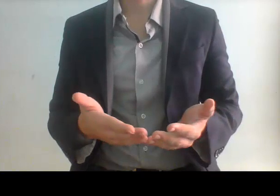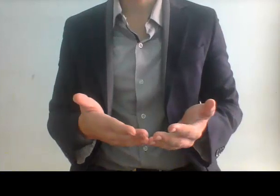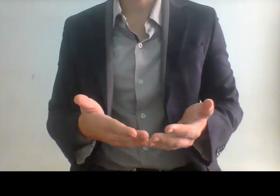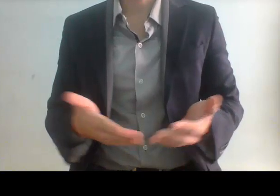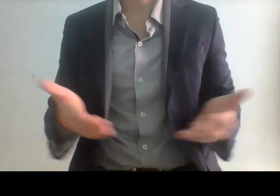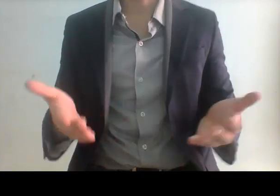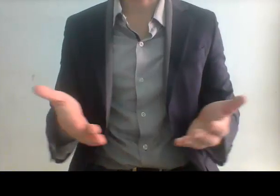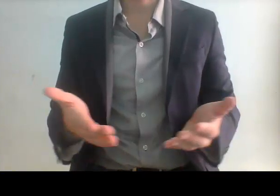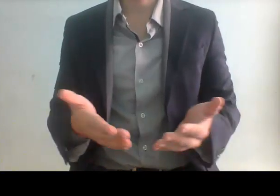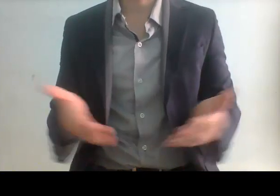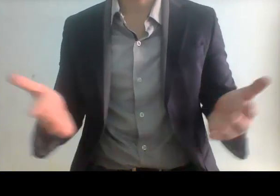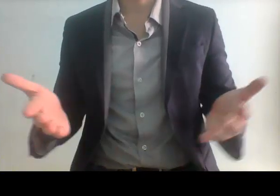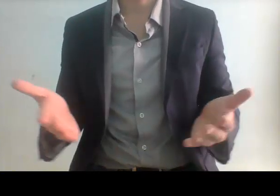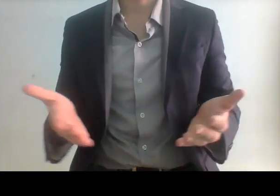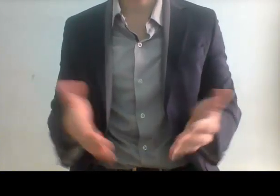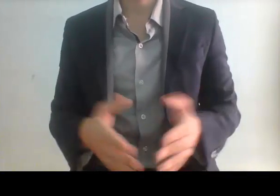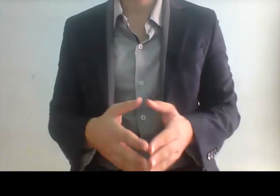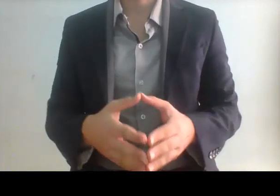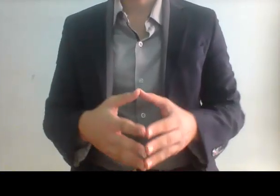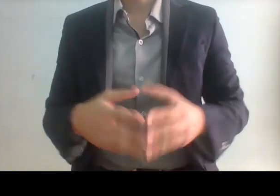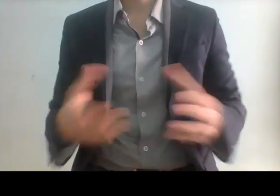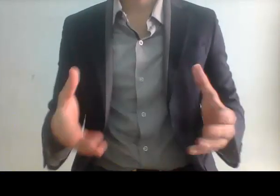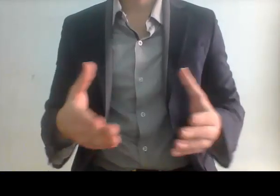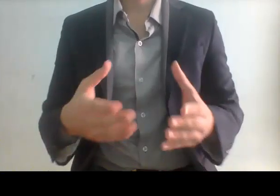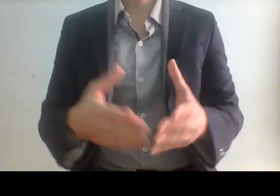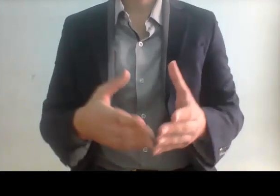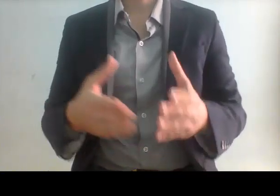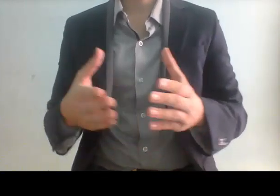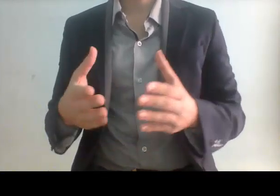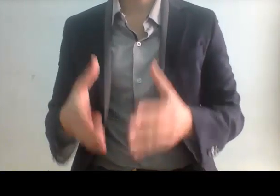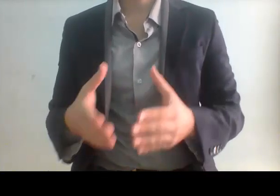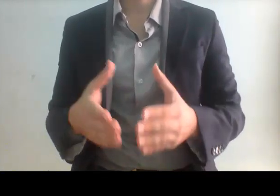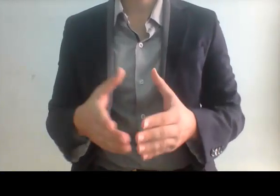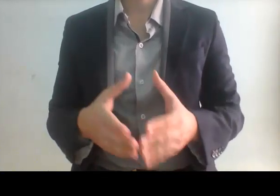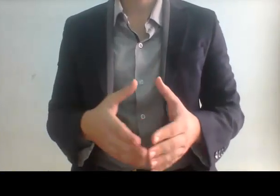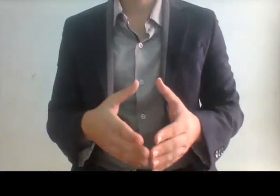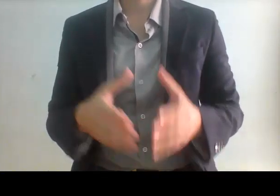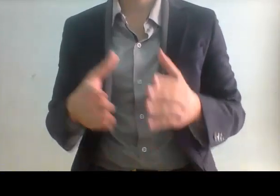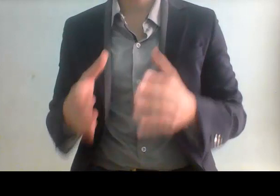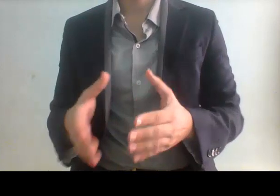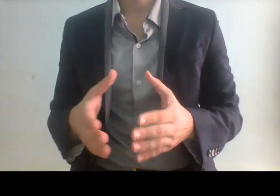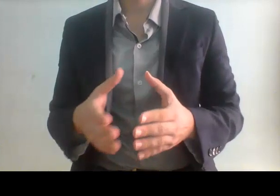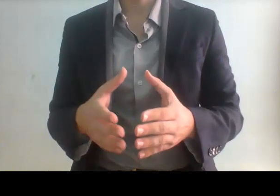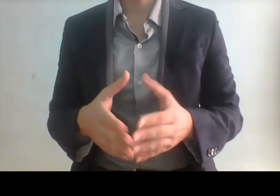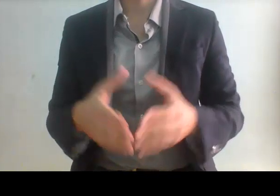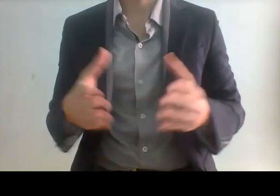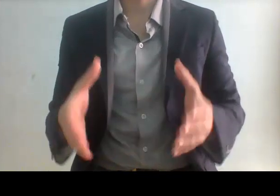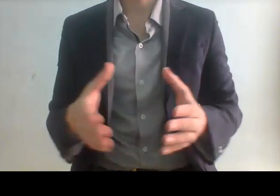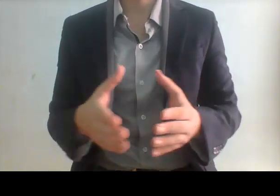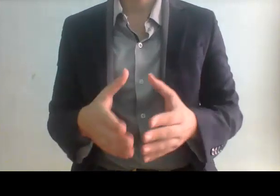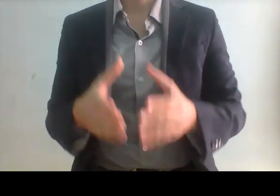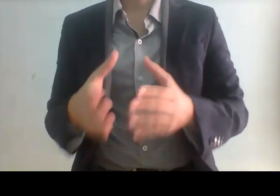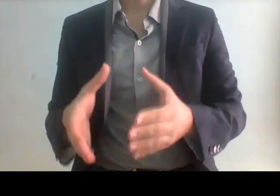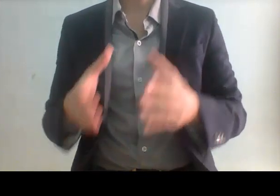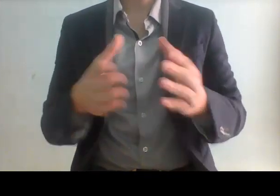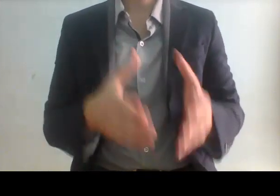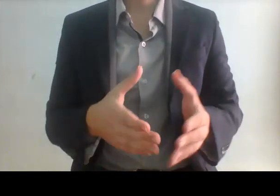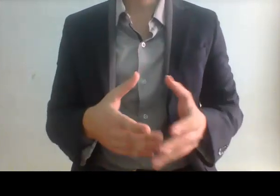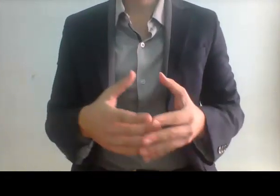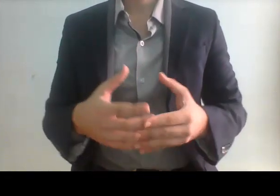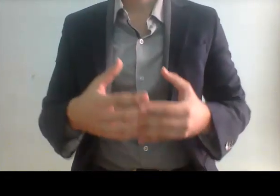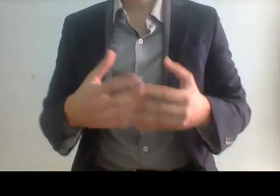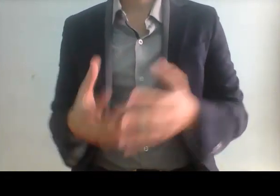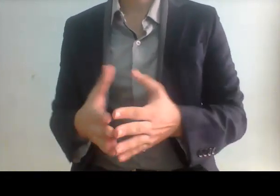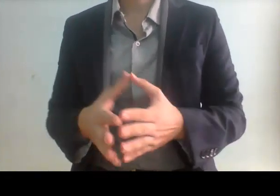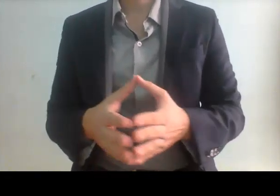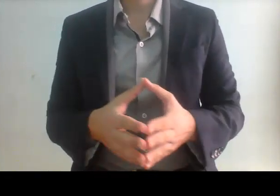tenemos para reestructurar pues de nuevo la economía. Esto es básicamente el tipo de cosas que tenemos que prevenir en nuestros países, sobre todo con